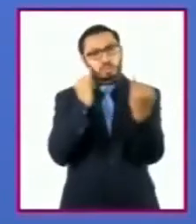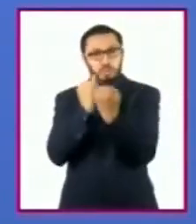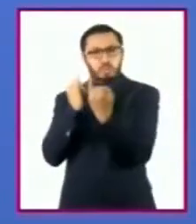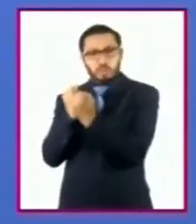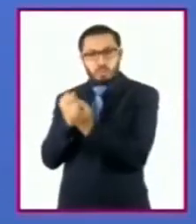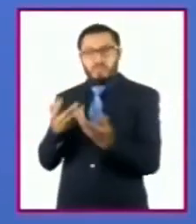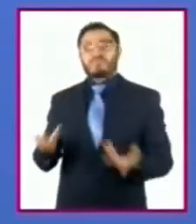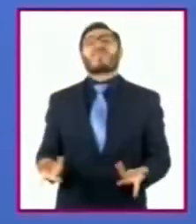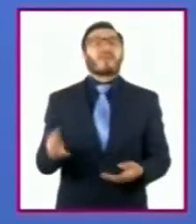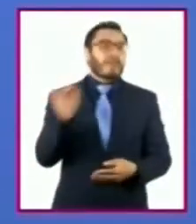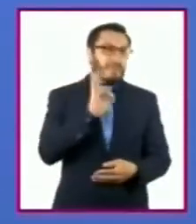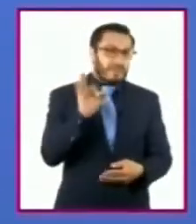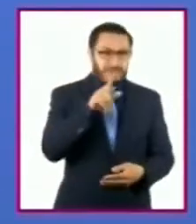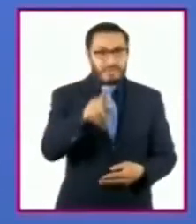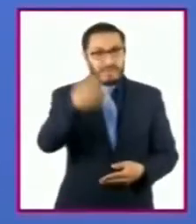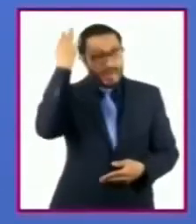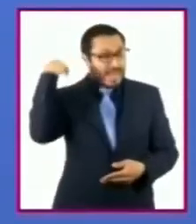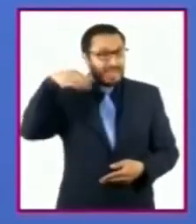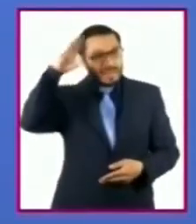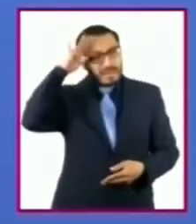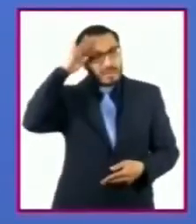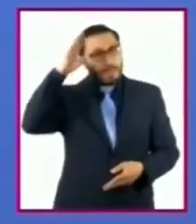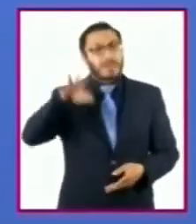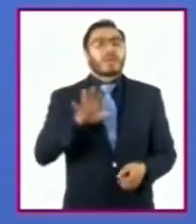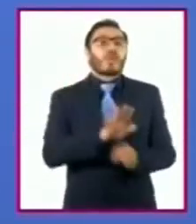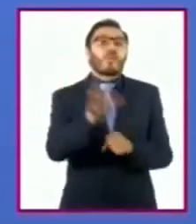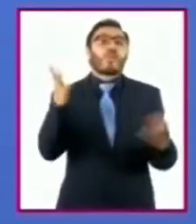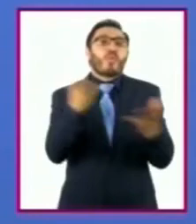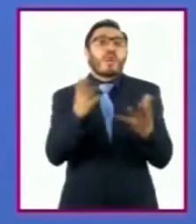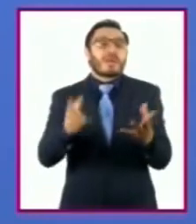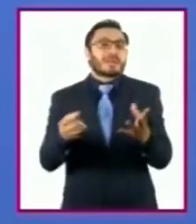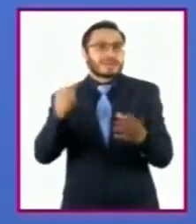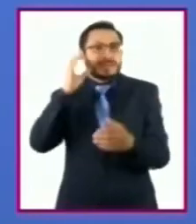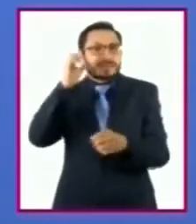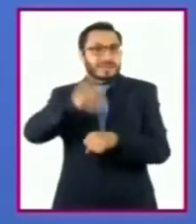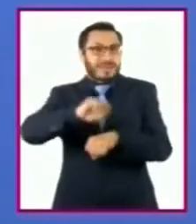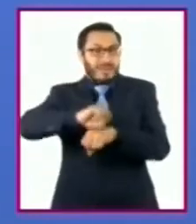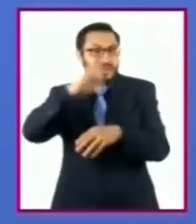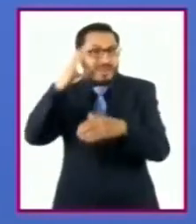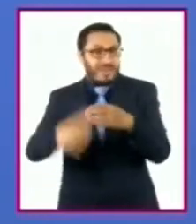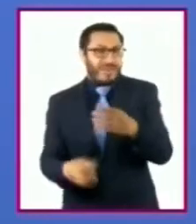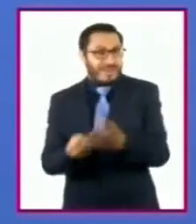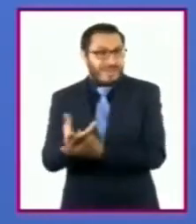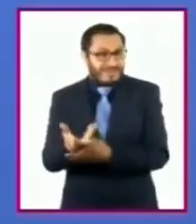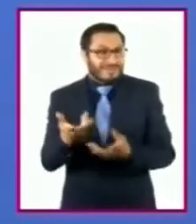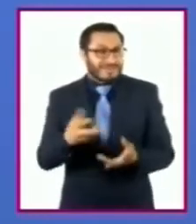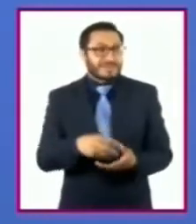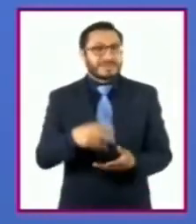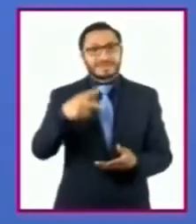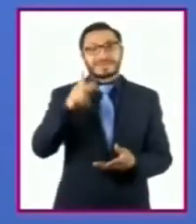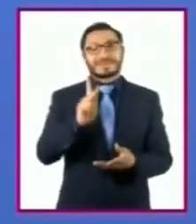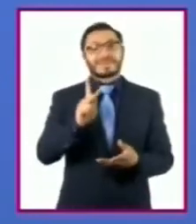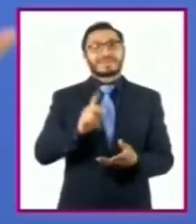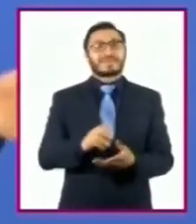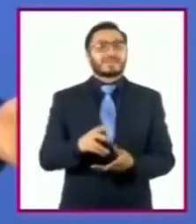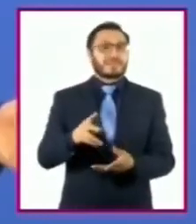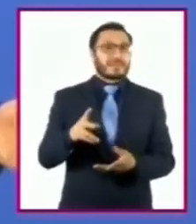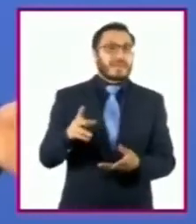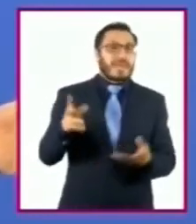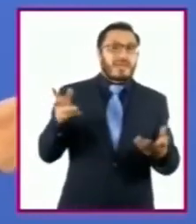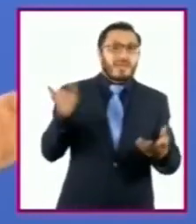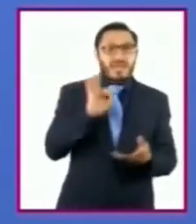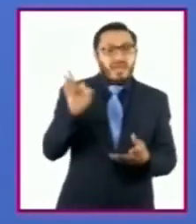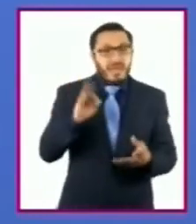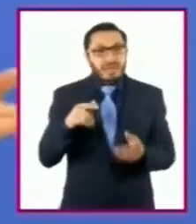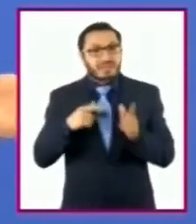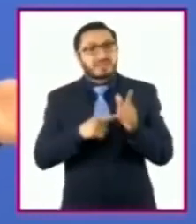Es probable que ya hayan pensado acerca de lo que harán saliendo de la secundaria, Por ejemplo, si seguirán estudiando o comenzarán a